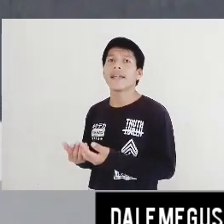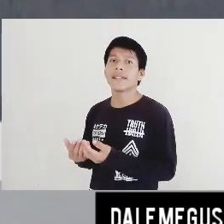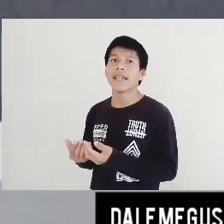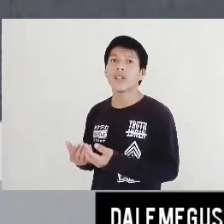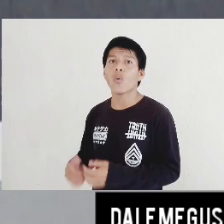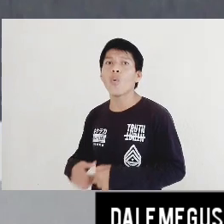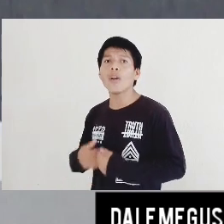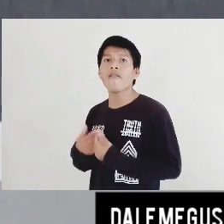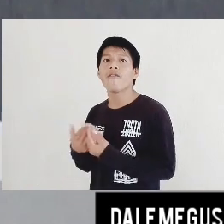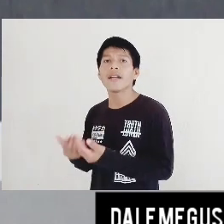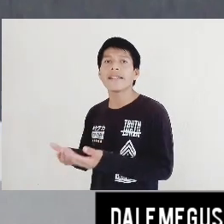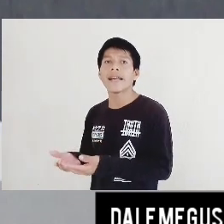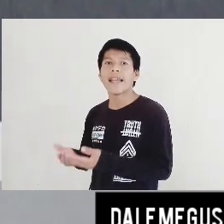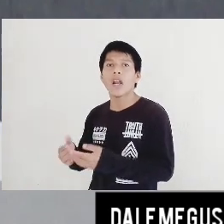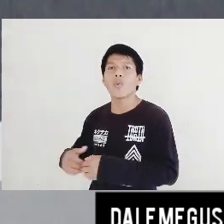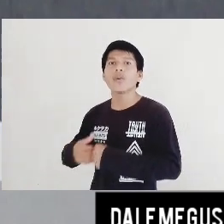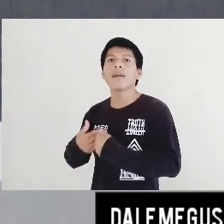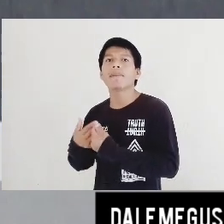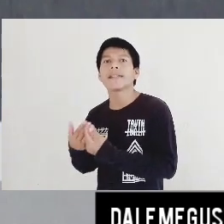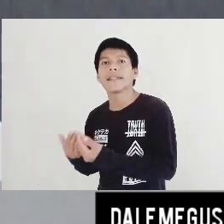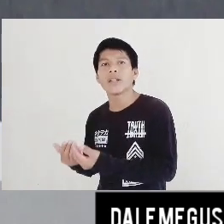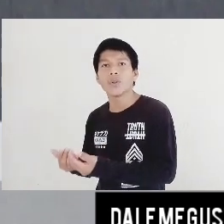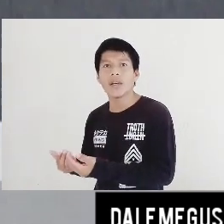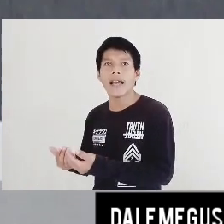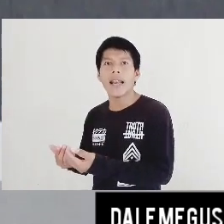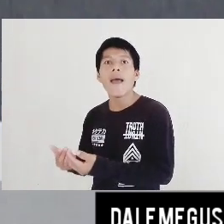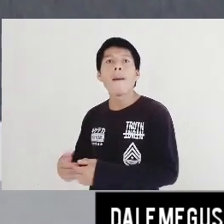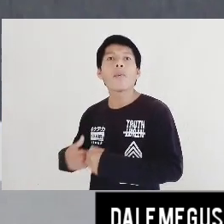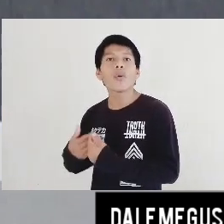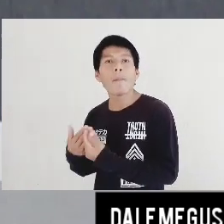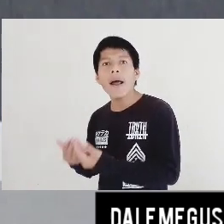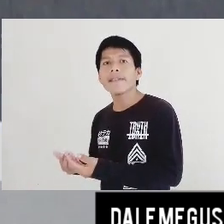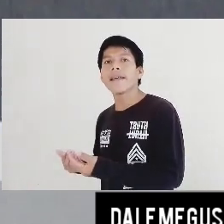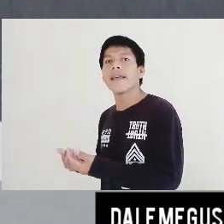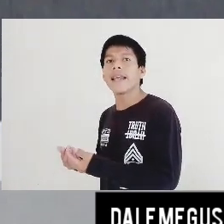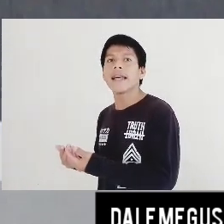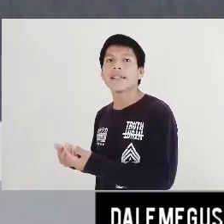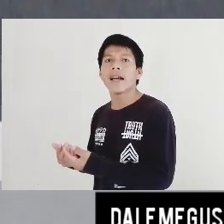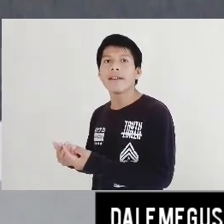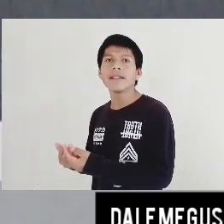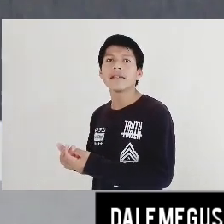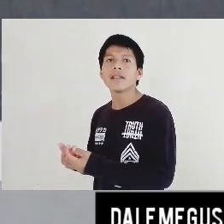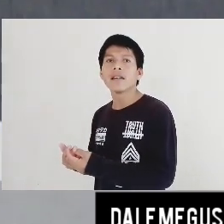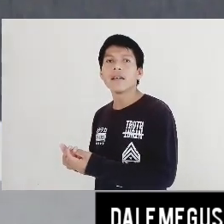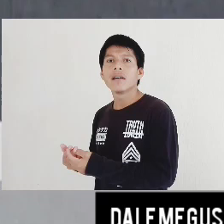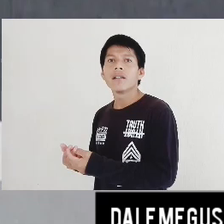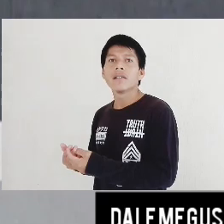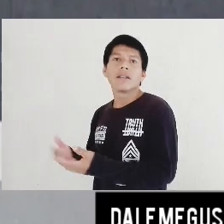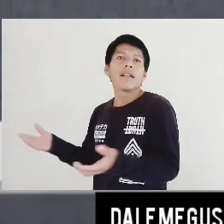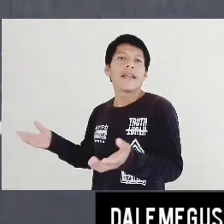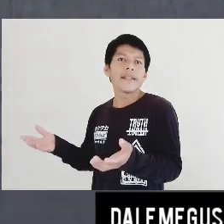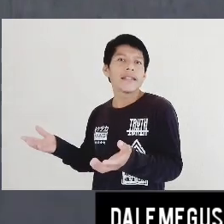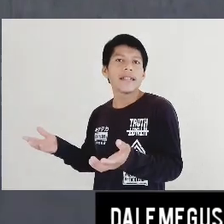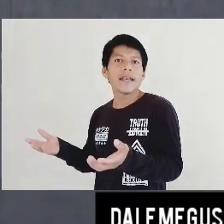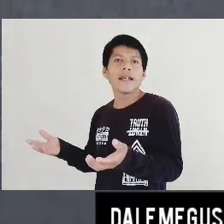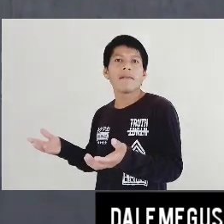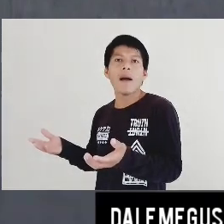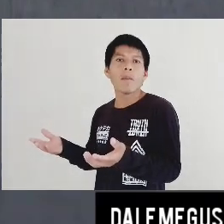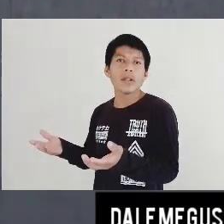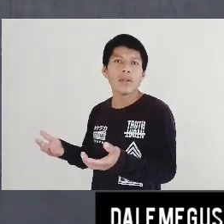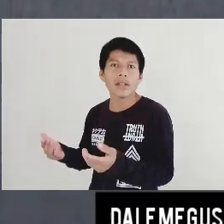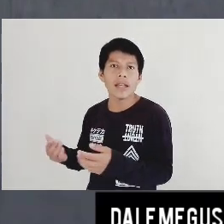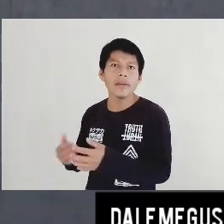una veracidad, una fuente real, una investigación real por parte de Elena Chávez, la derecha